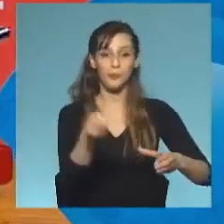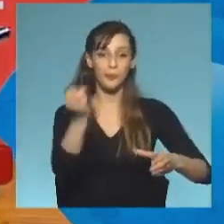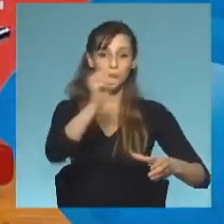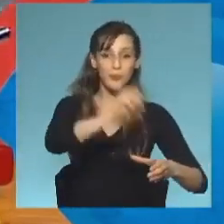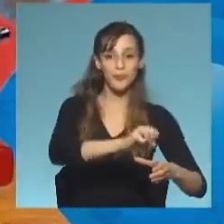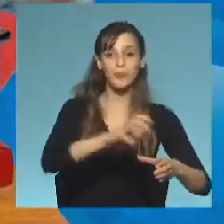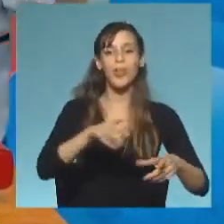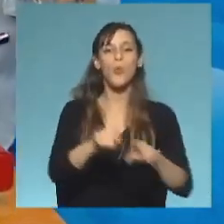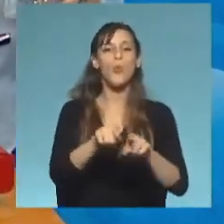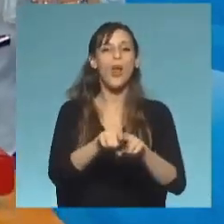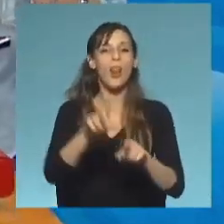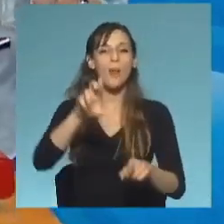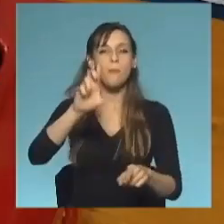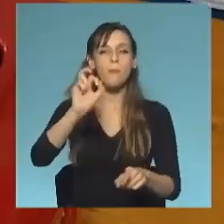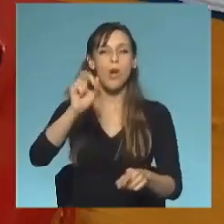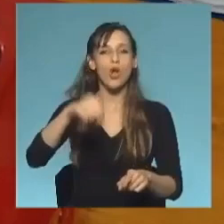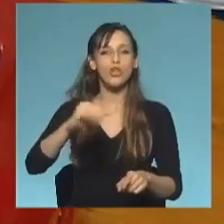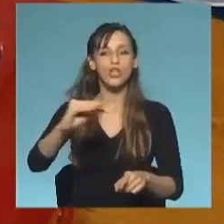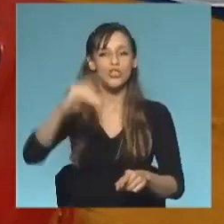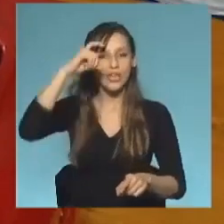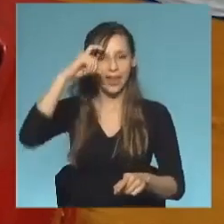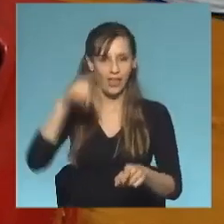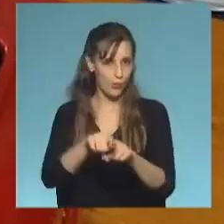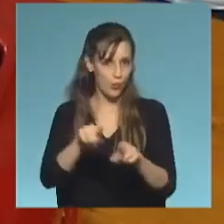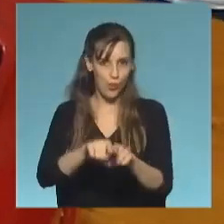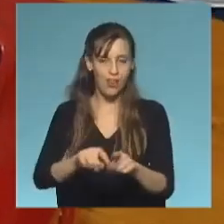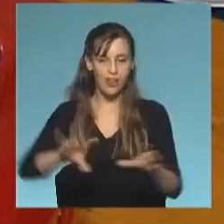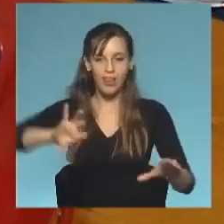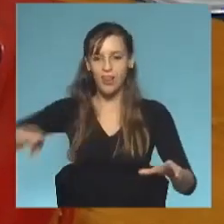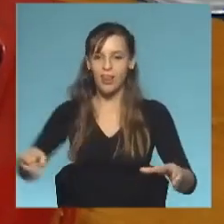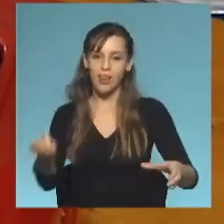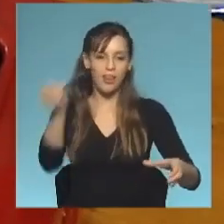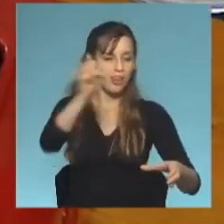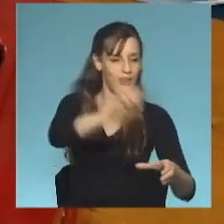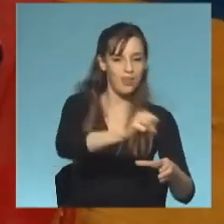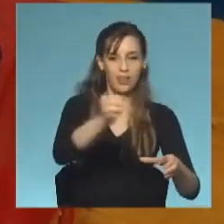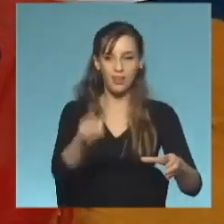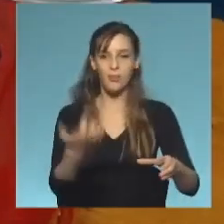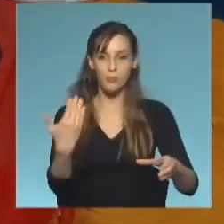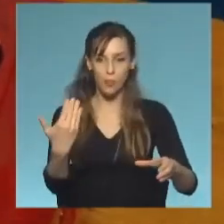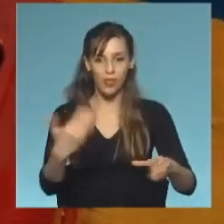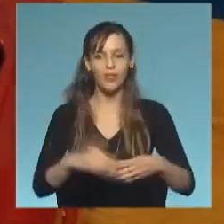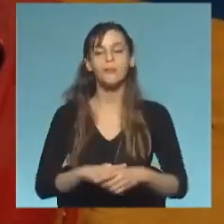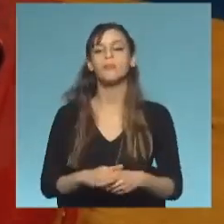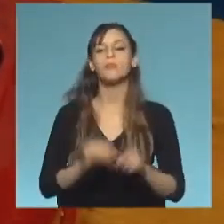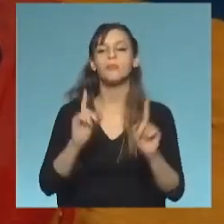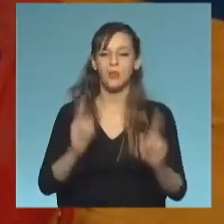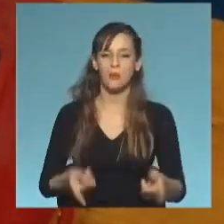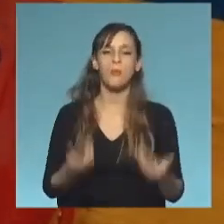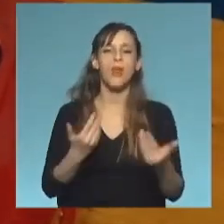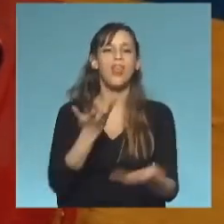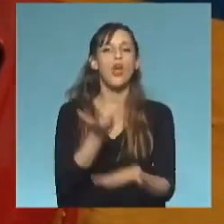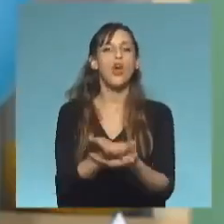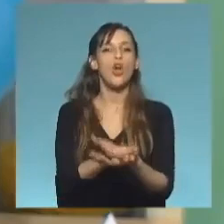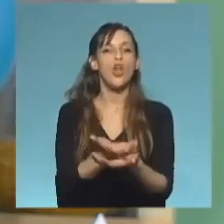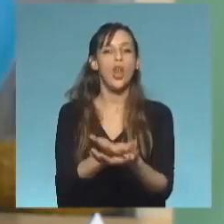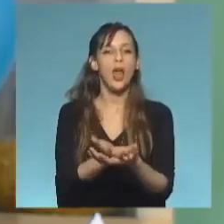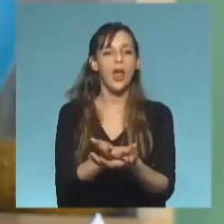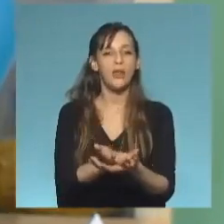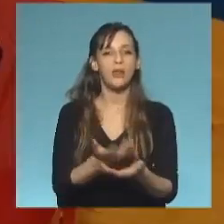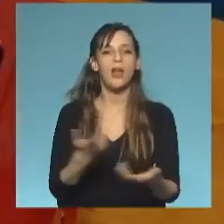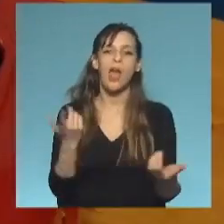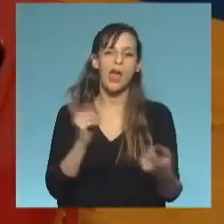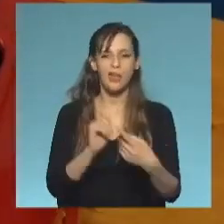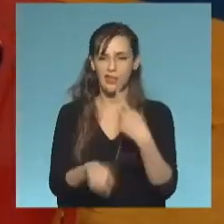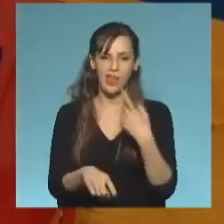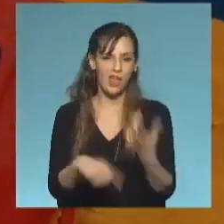fuese un ponche. Exacto. Se puede colar, pero nosotros nos arreglamos así con el... No, sí, con las especias,